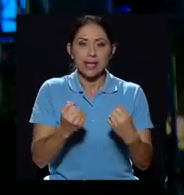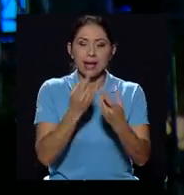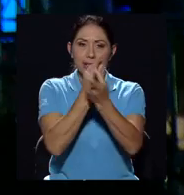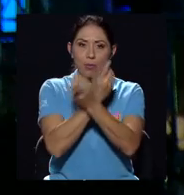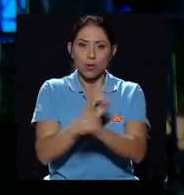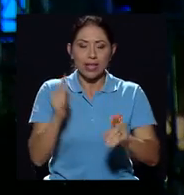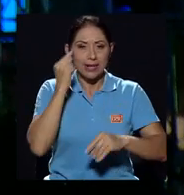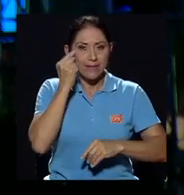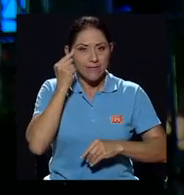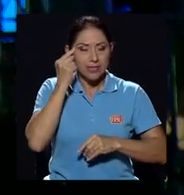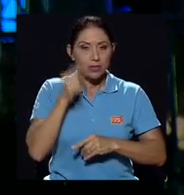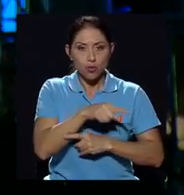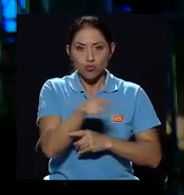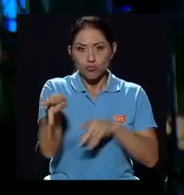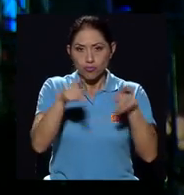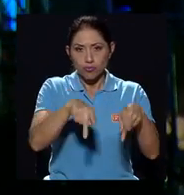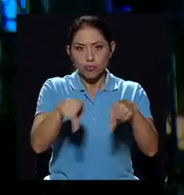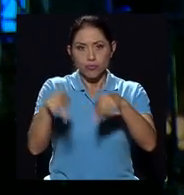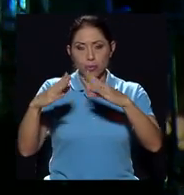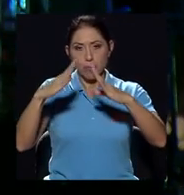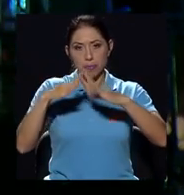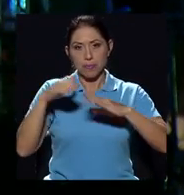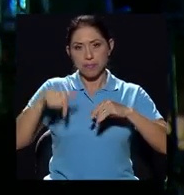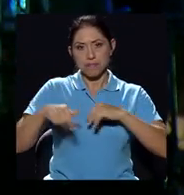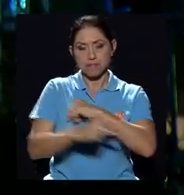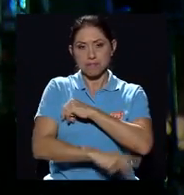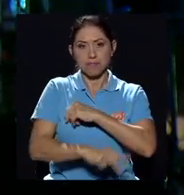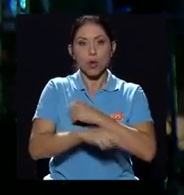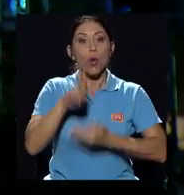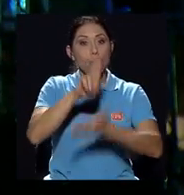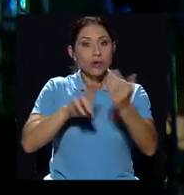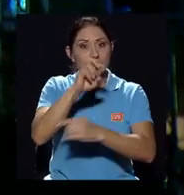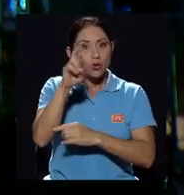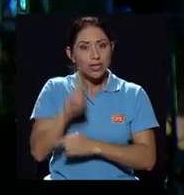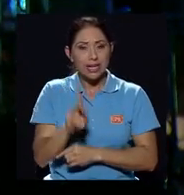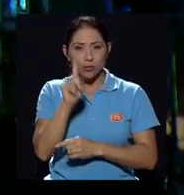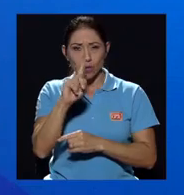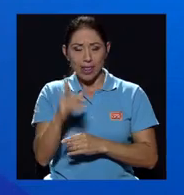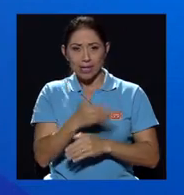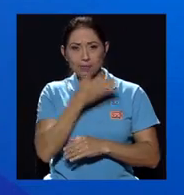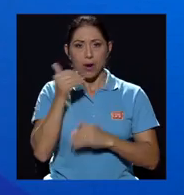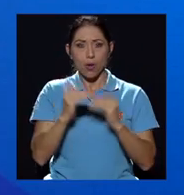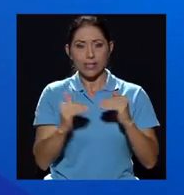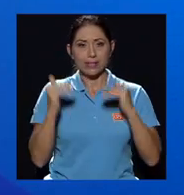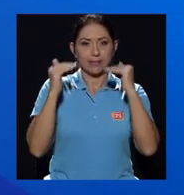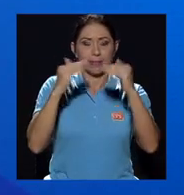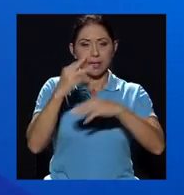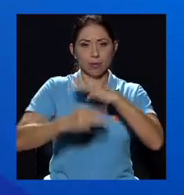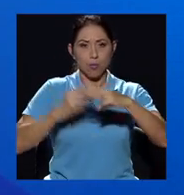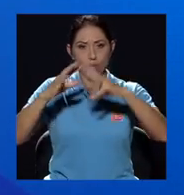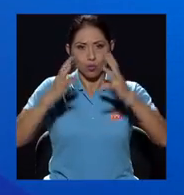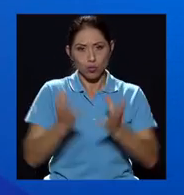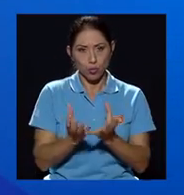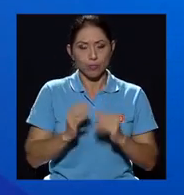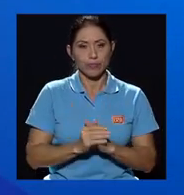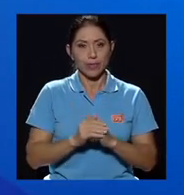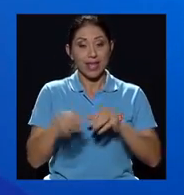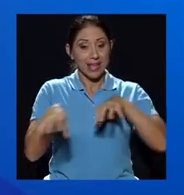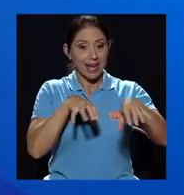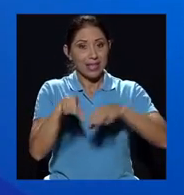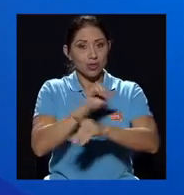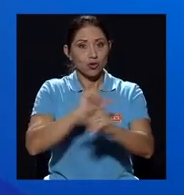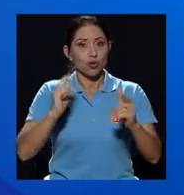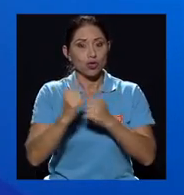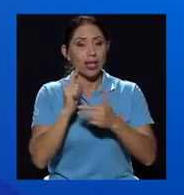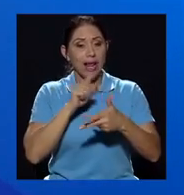reflexión entre la ciudadanía. La Universidad de Costa Rica es de las mejores universidades del mundo y el hecho de que la acción social cobije a